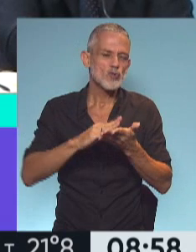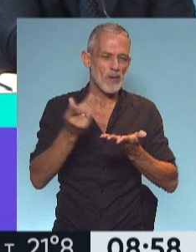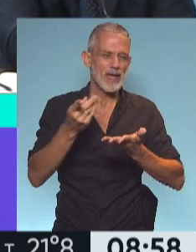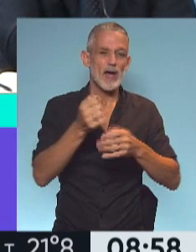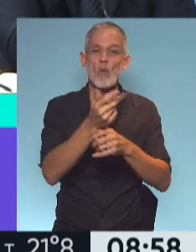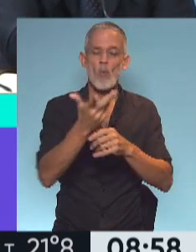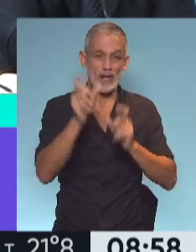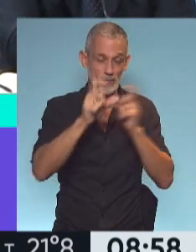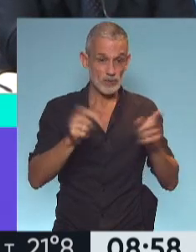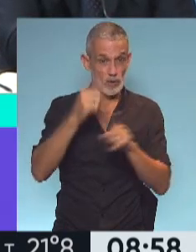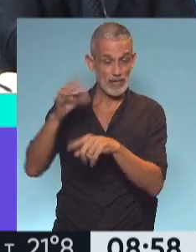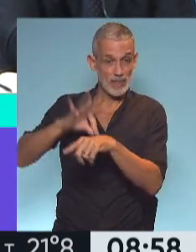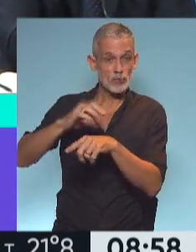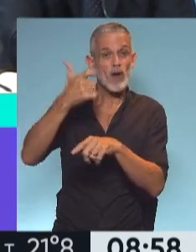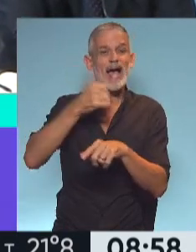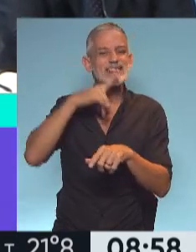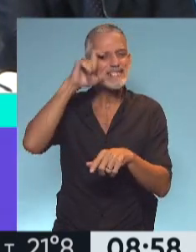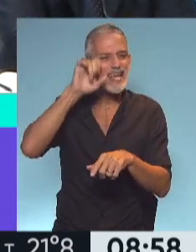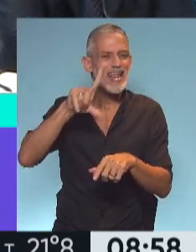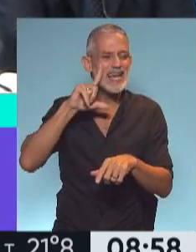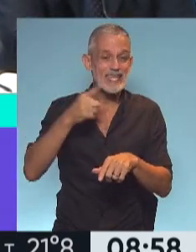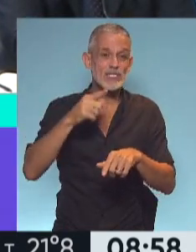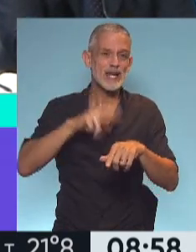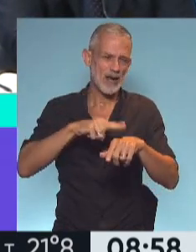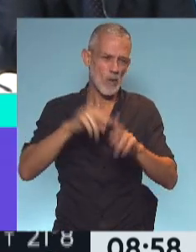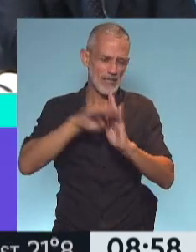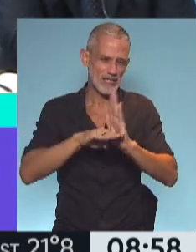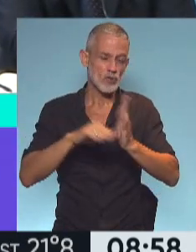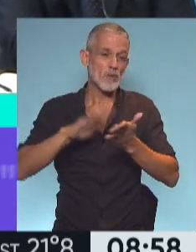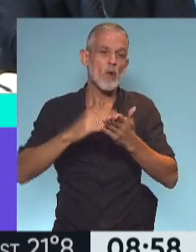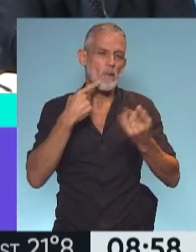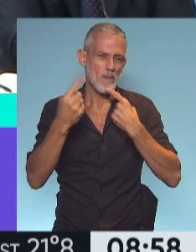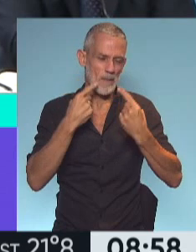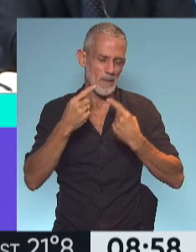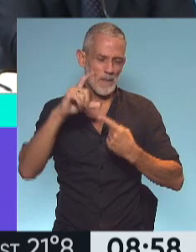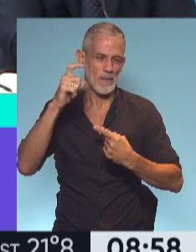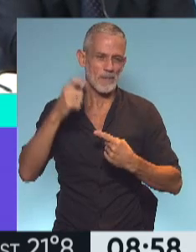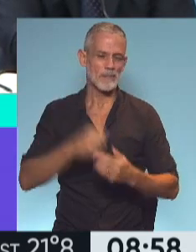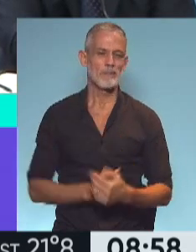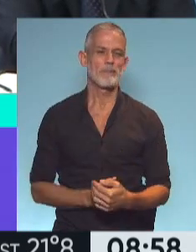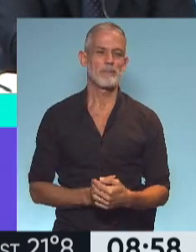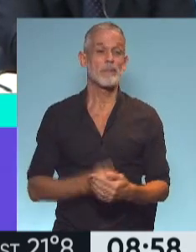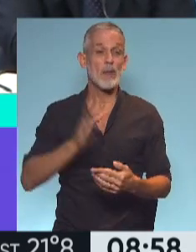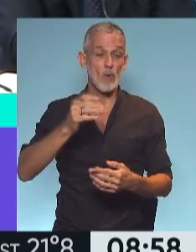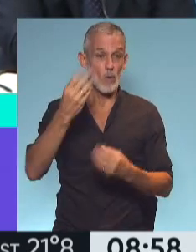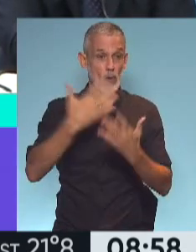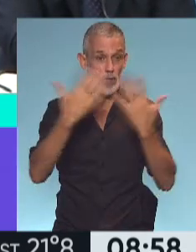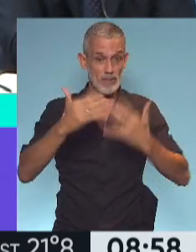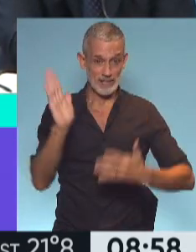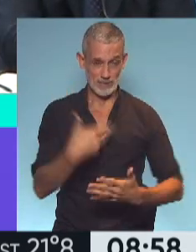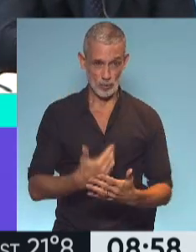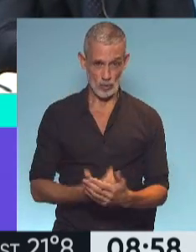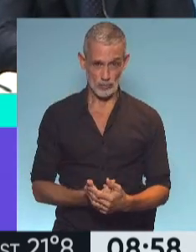doctor Castelli en relación a las recomendaciones de vacunación, y estamos disponibles para las preguntas. Bueno, buenos días a